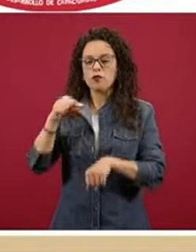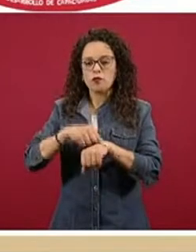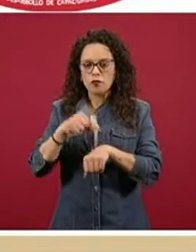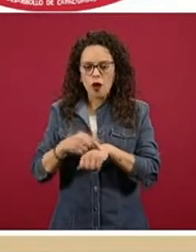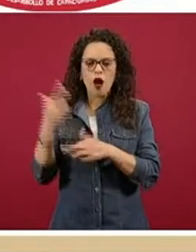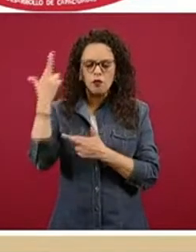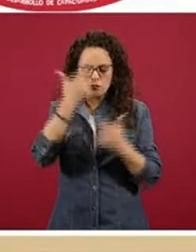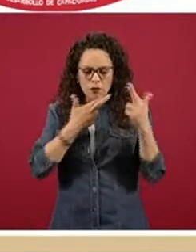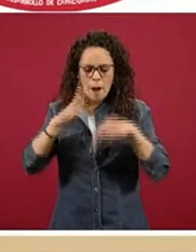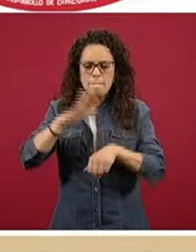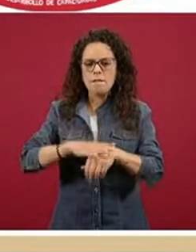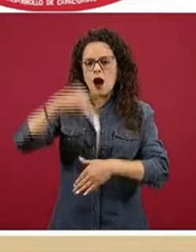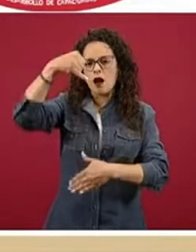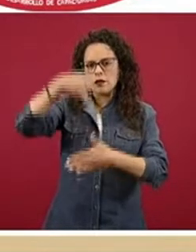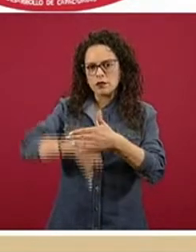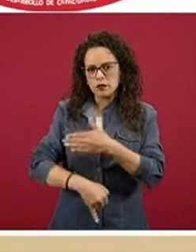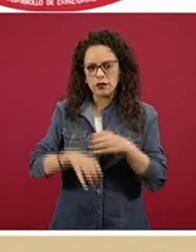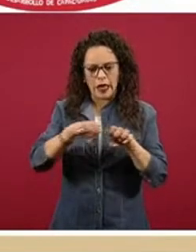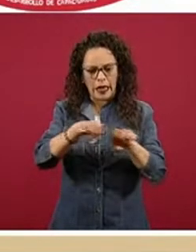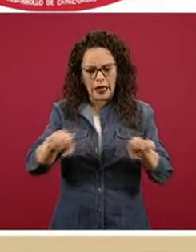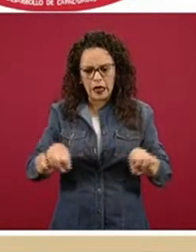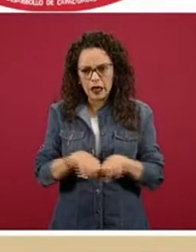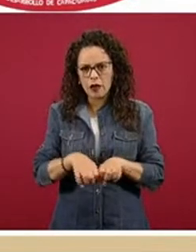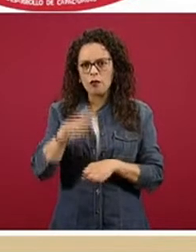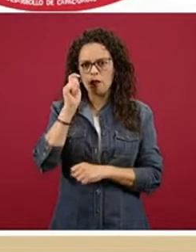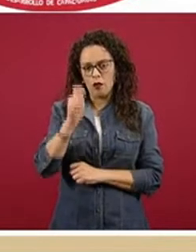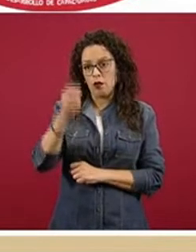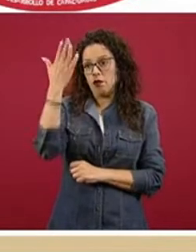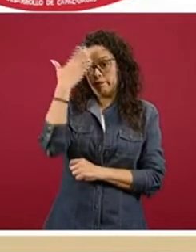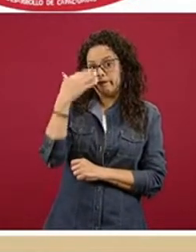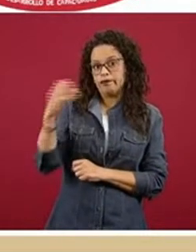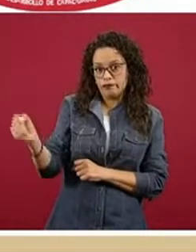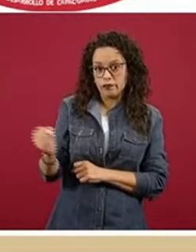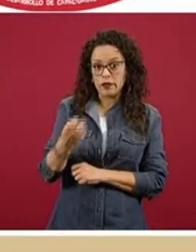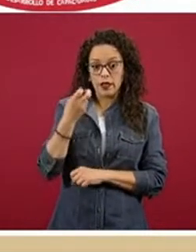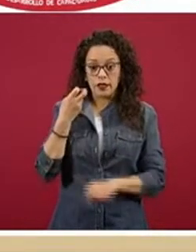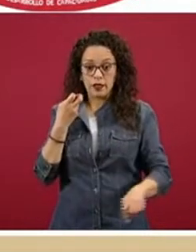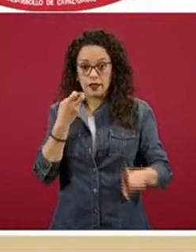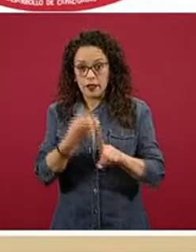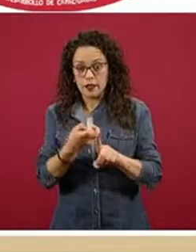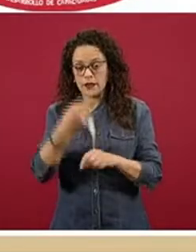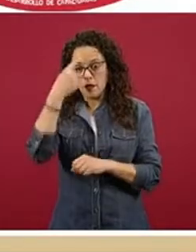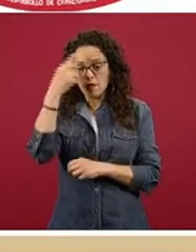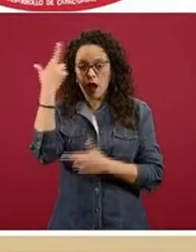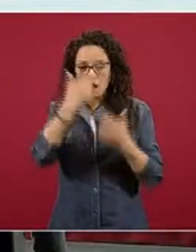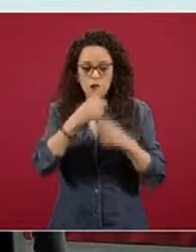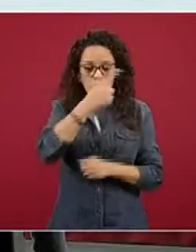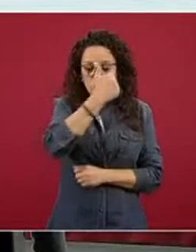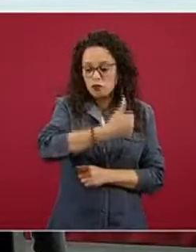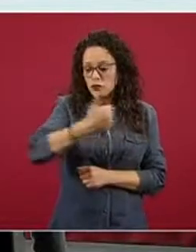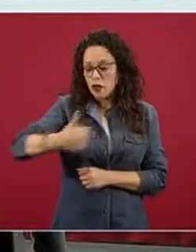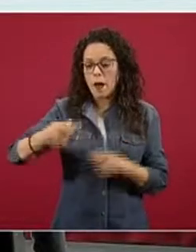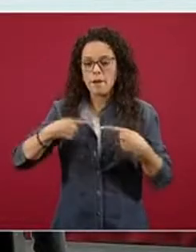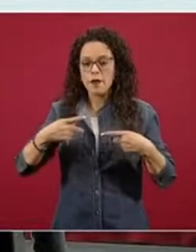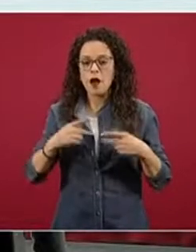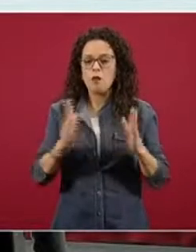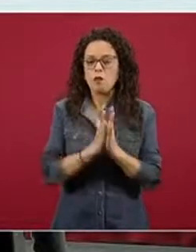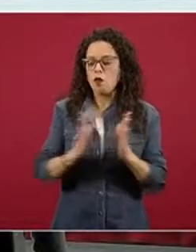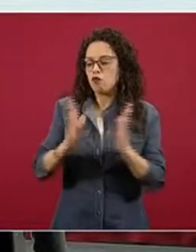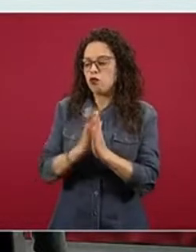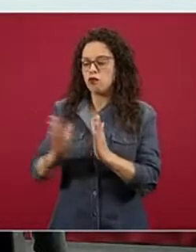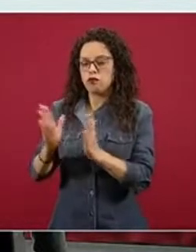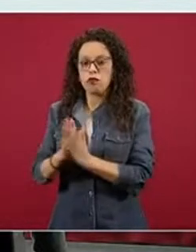revisión detallada por un grupo amplio de expertos de todo el sector que revisan cada uno de estos casos que tienen